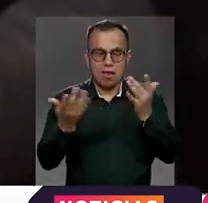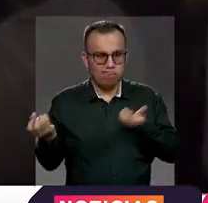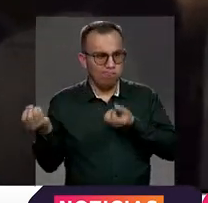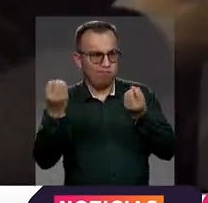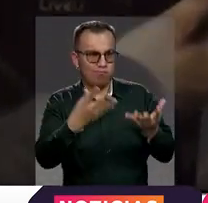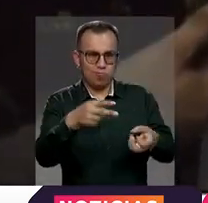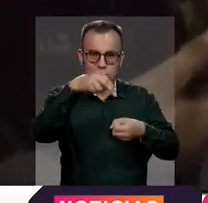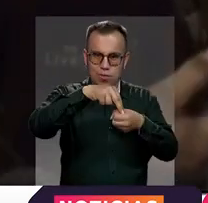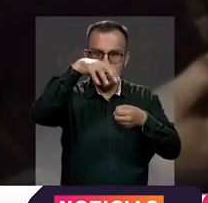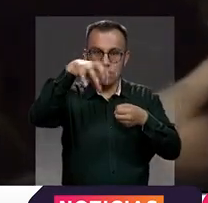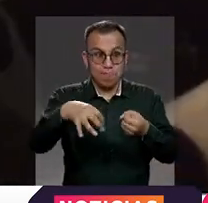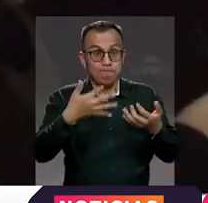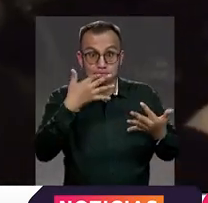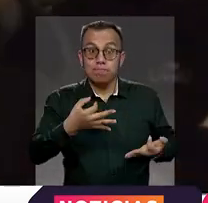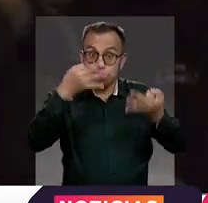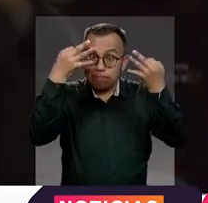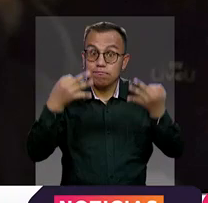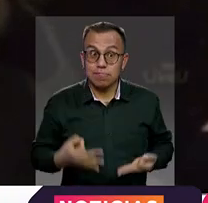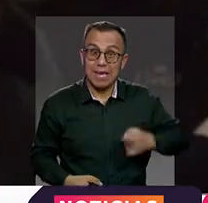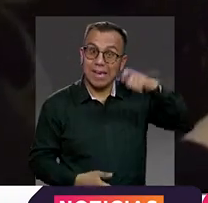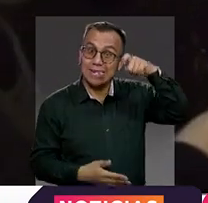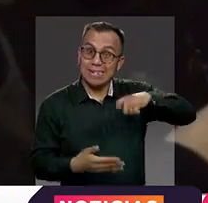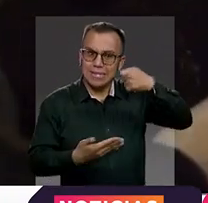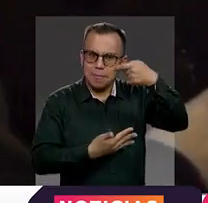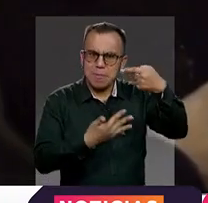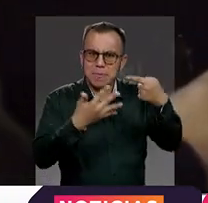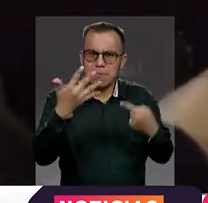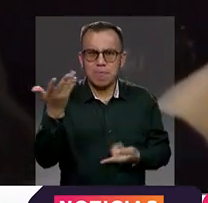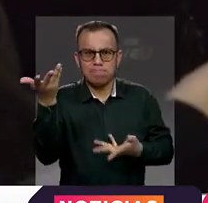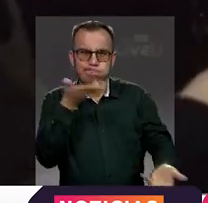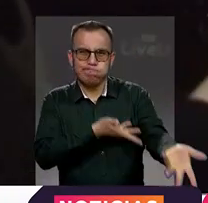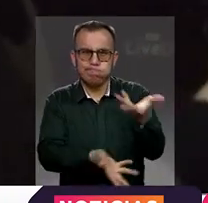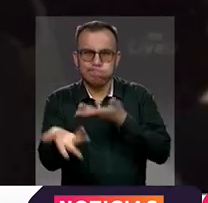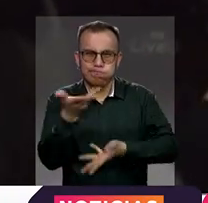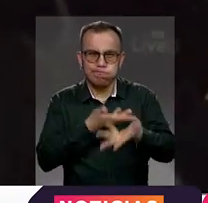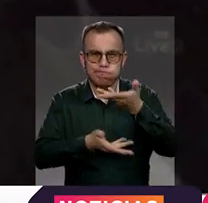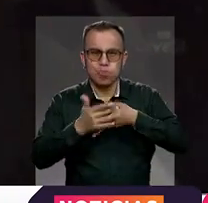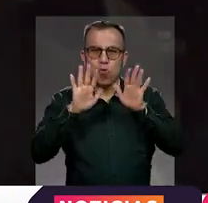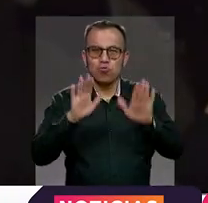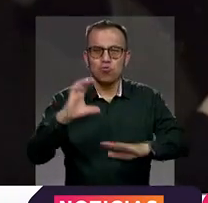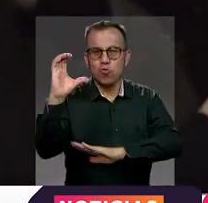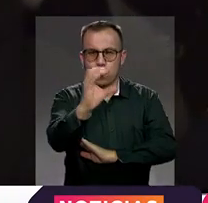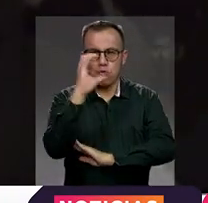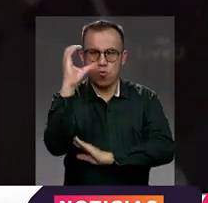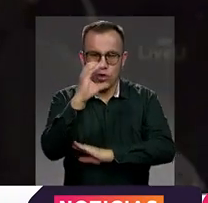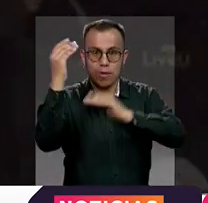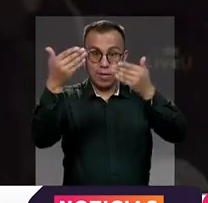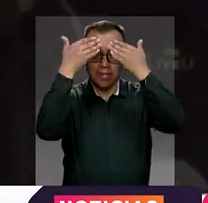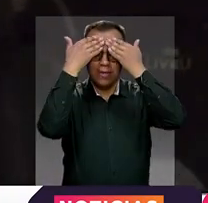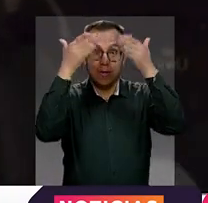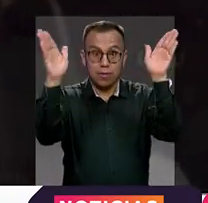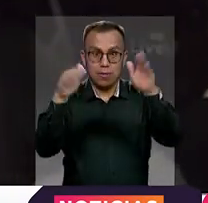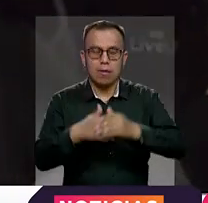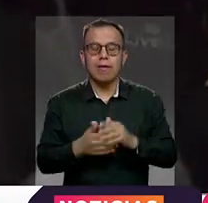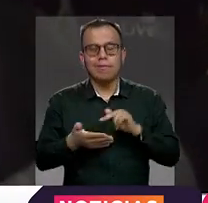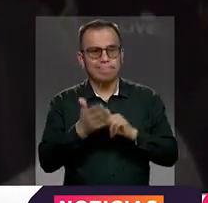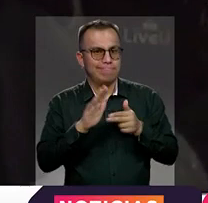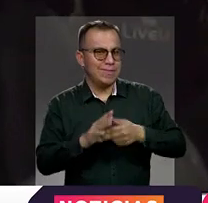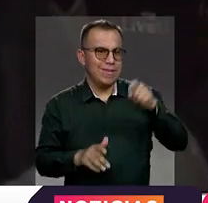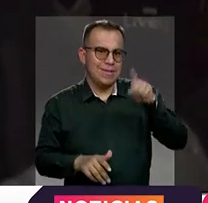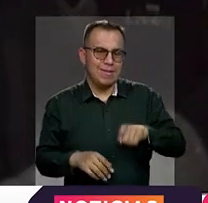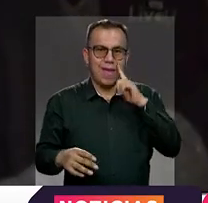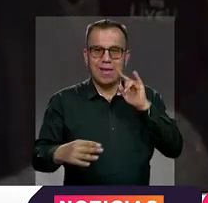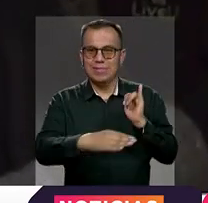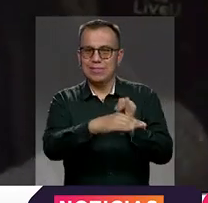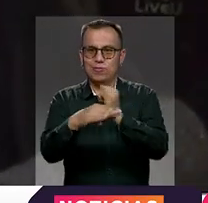ciudadanía verdaderamente lo que necesitan para poder convivir como un país, ser un país democrático, toca cambiar todas estas